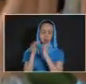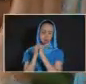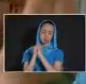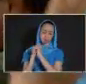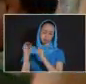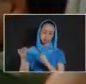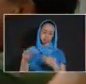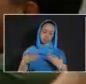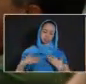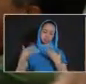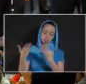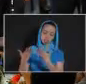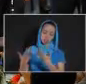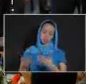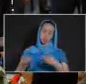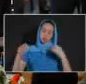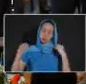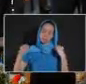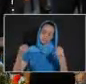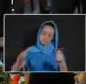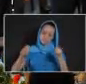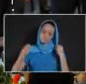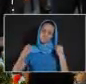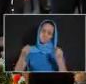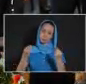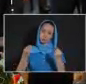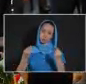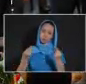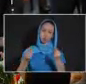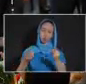bendigas abundantemente, Padre, que les des